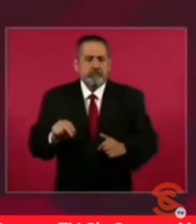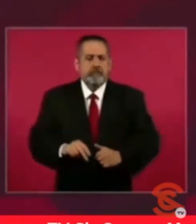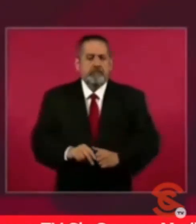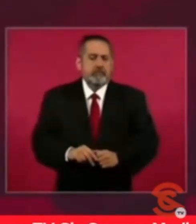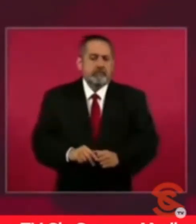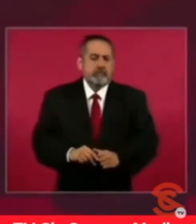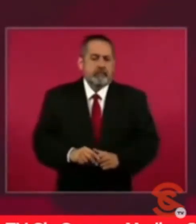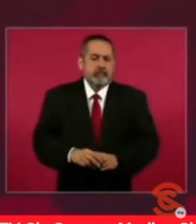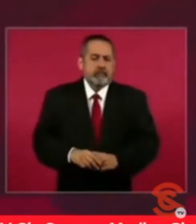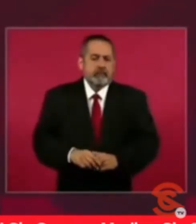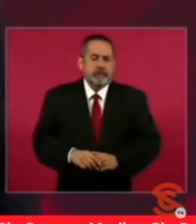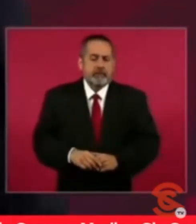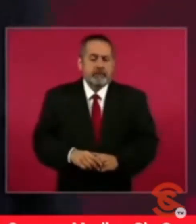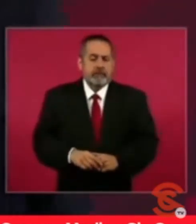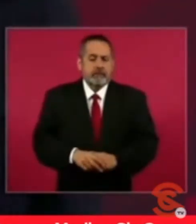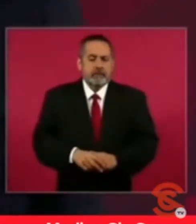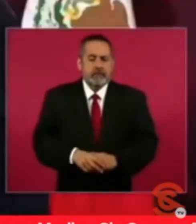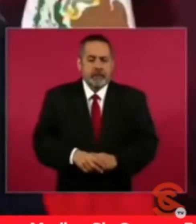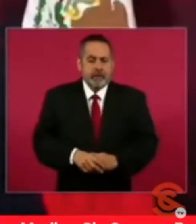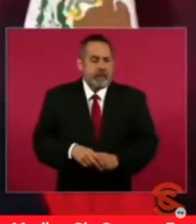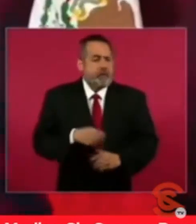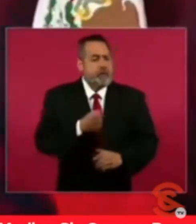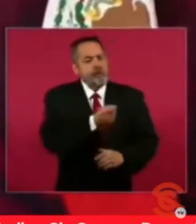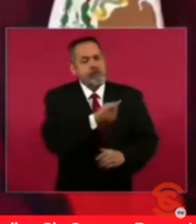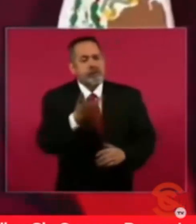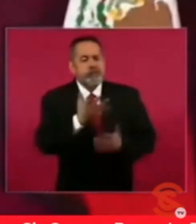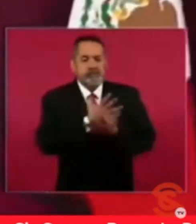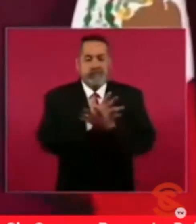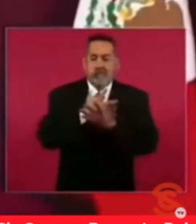Pueden haber excesos,